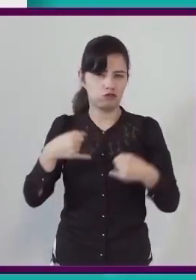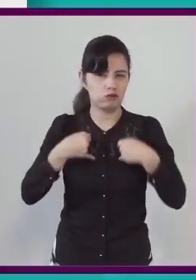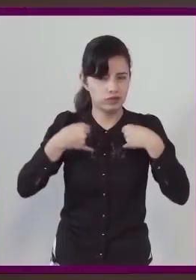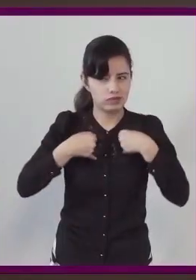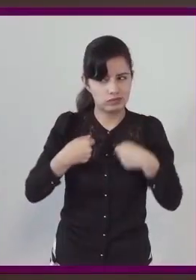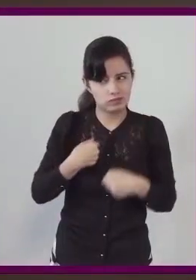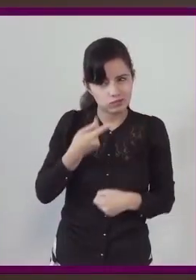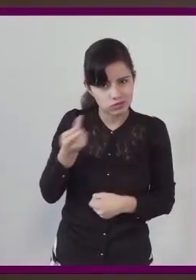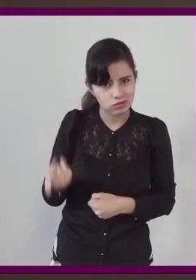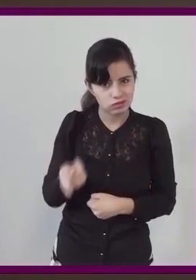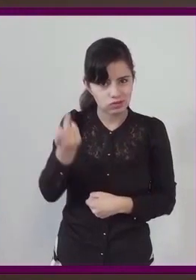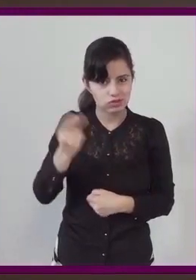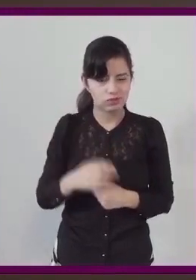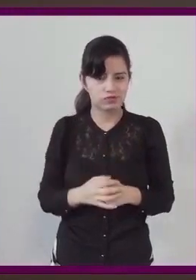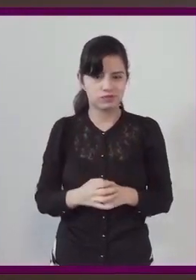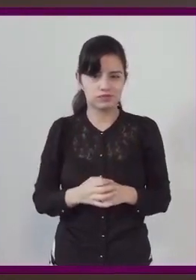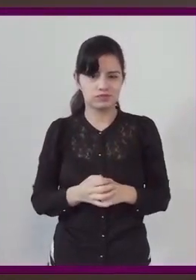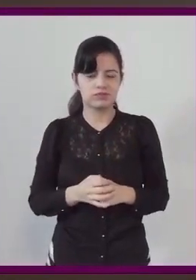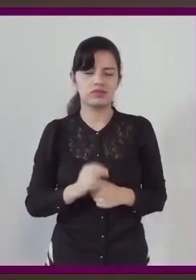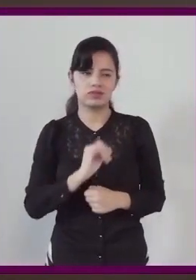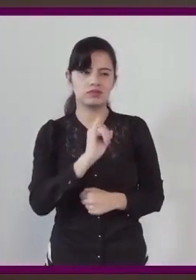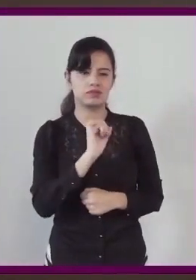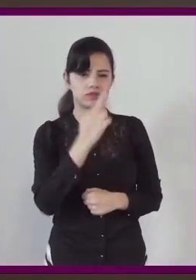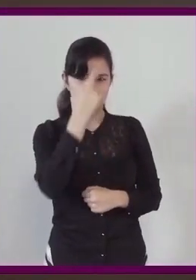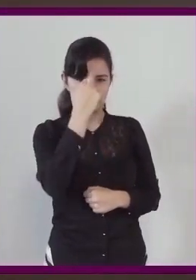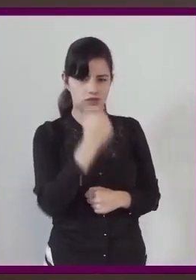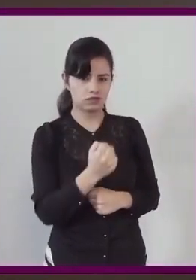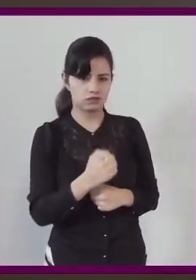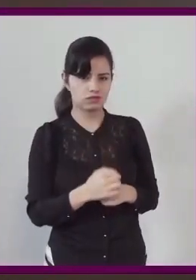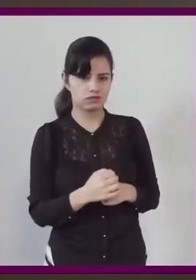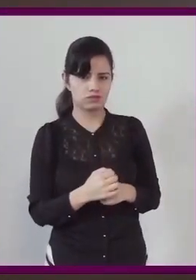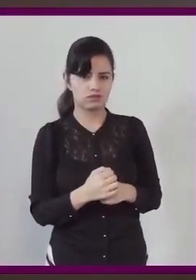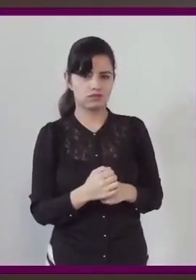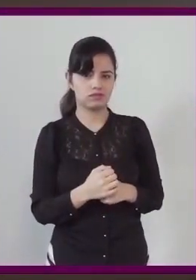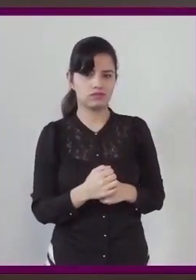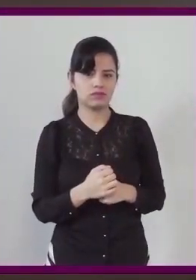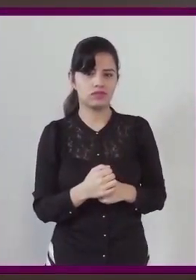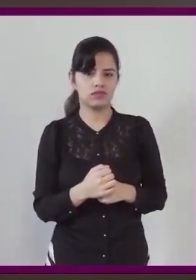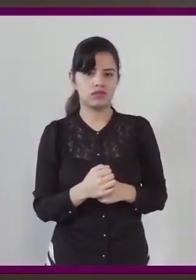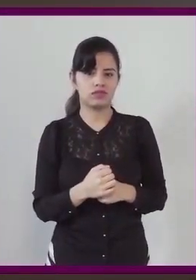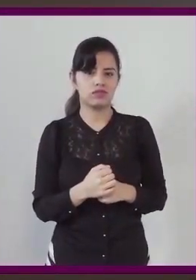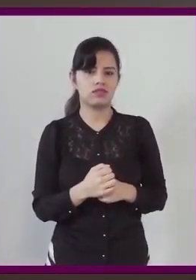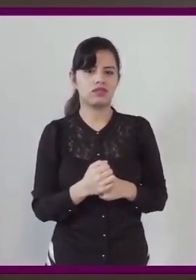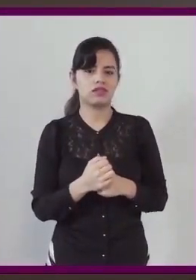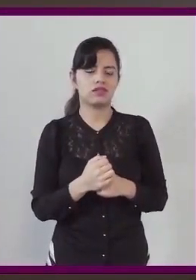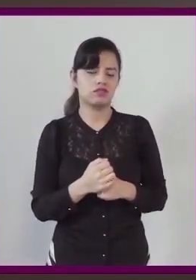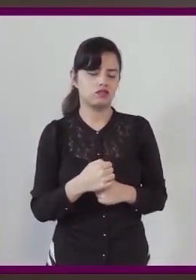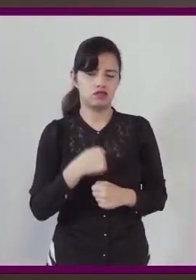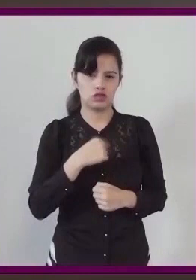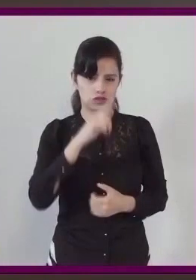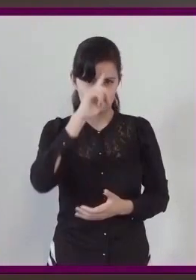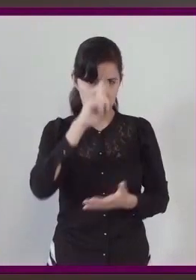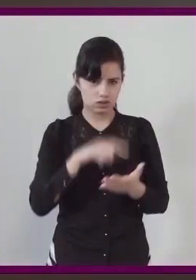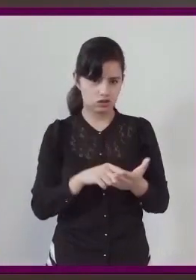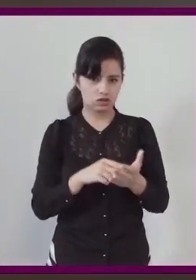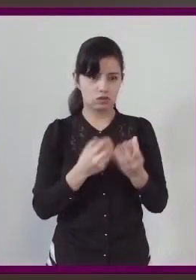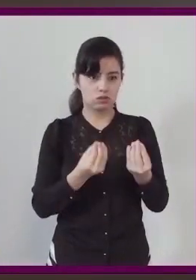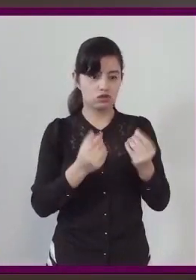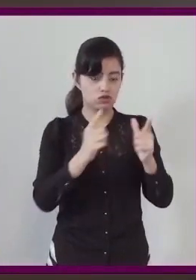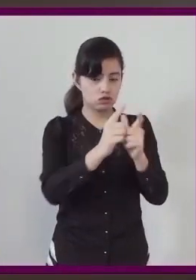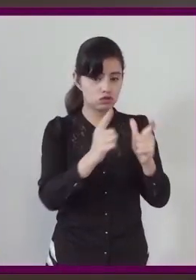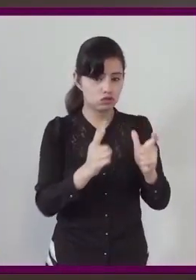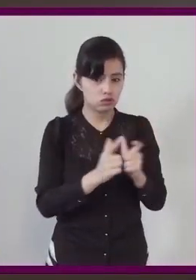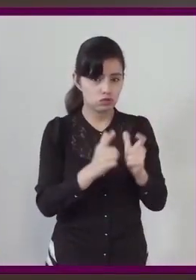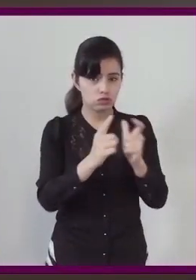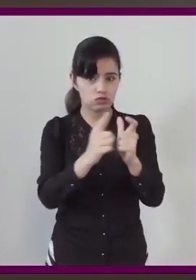¿no? Sí, sí, tienes razón, porque digo, también creo que muchos de los grupos, como dices, que